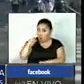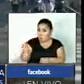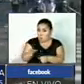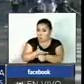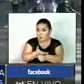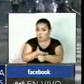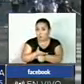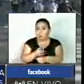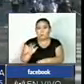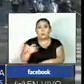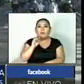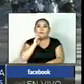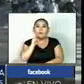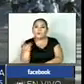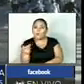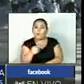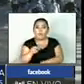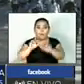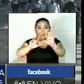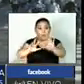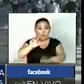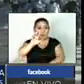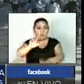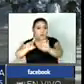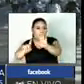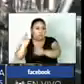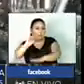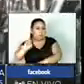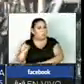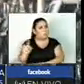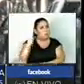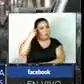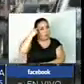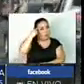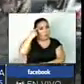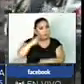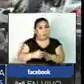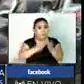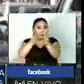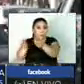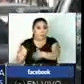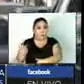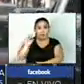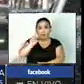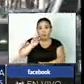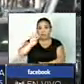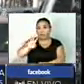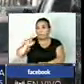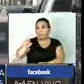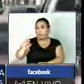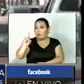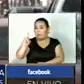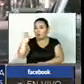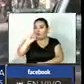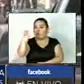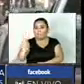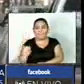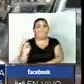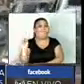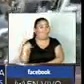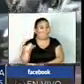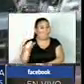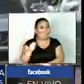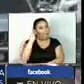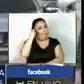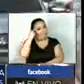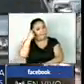Un 36.7% dice que no, mientras el 24.1% dijo que sí.